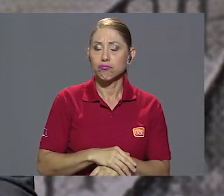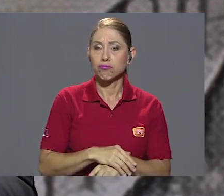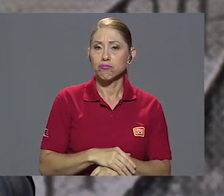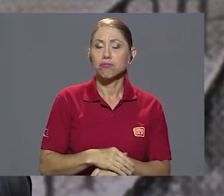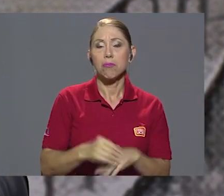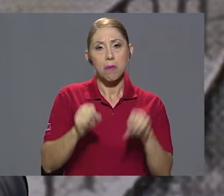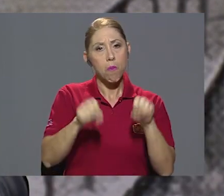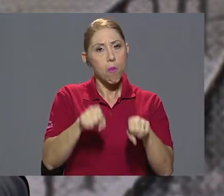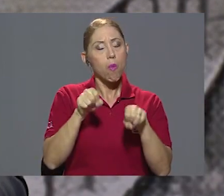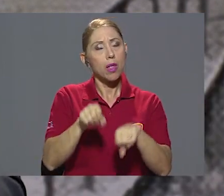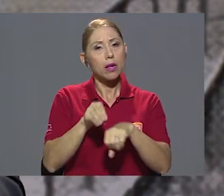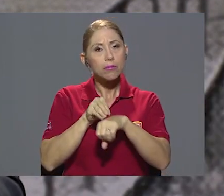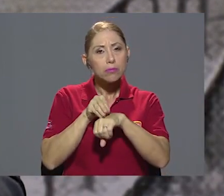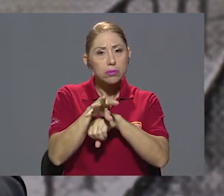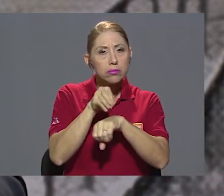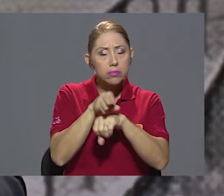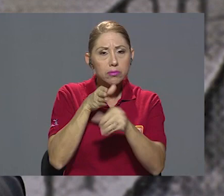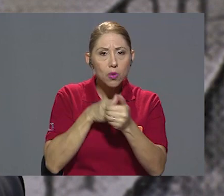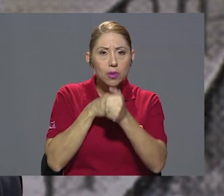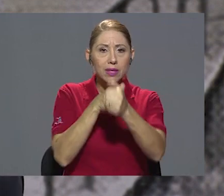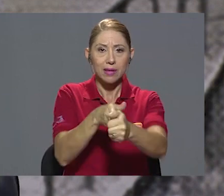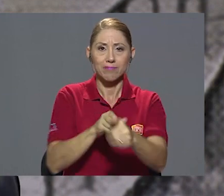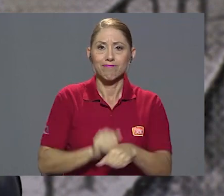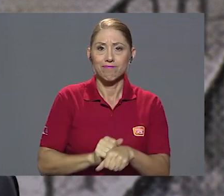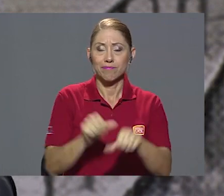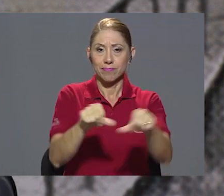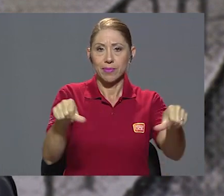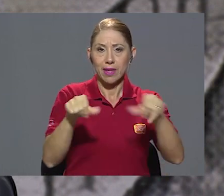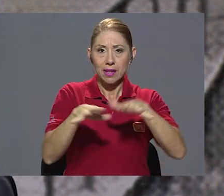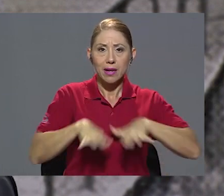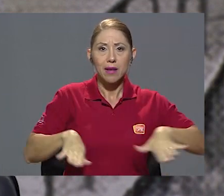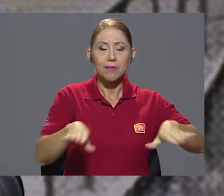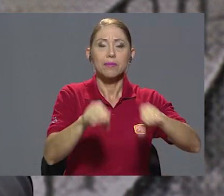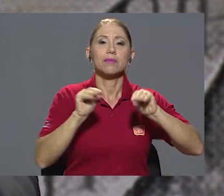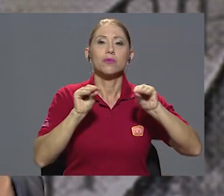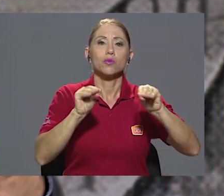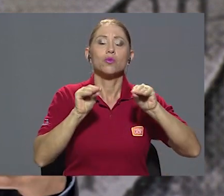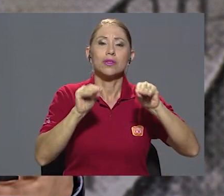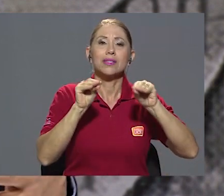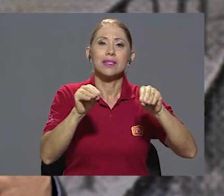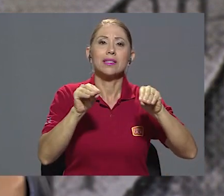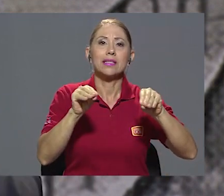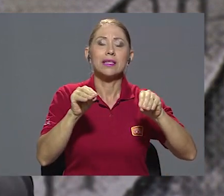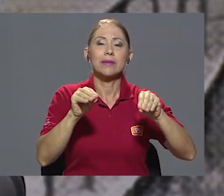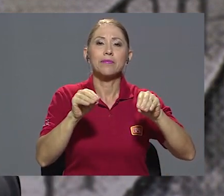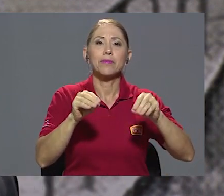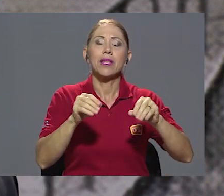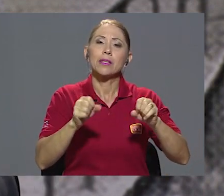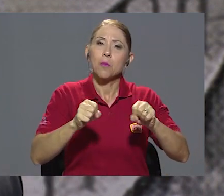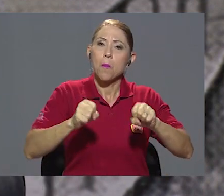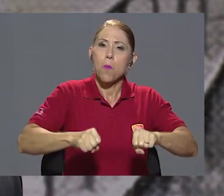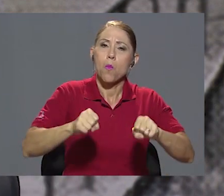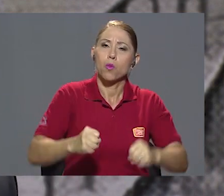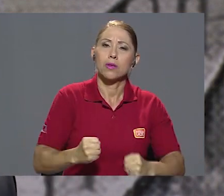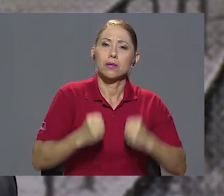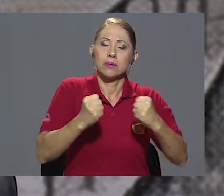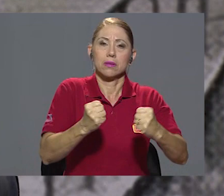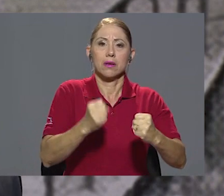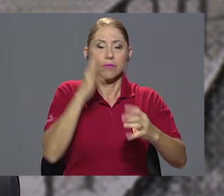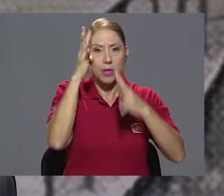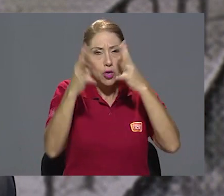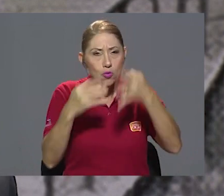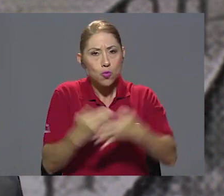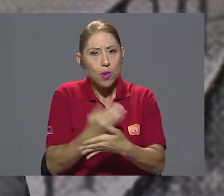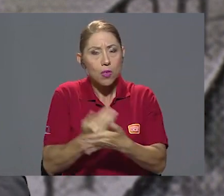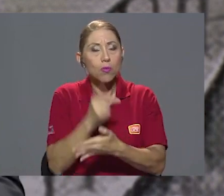oportuno para poder orientar también en el ámbito docente ese potencial innovador de